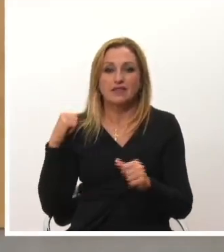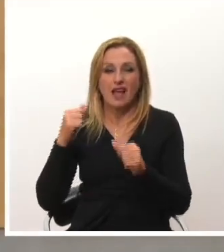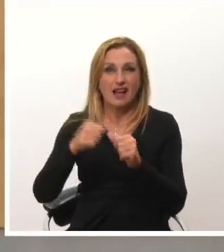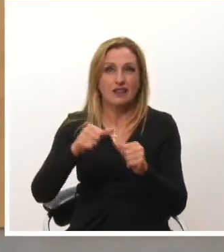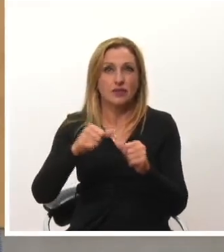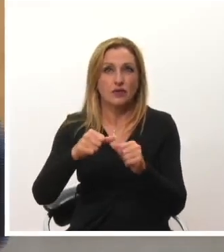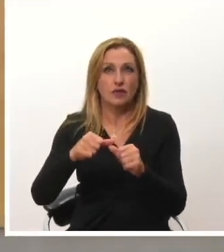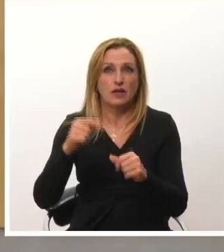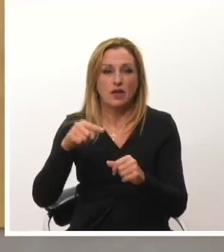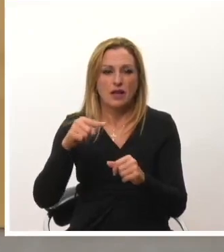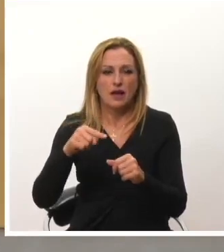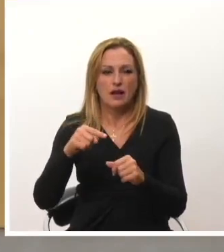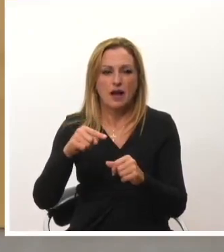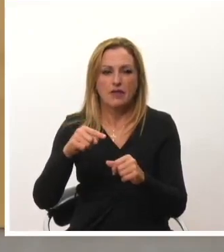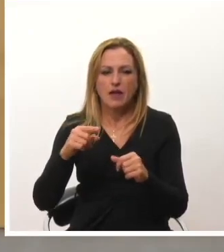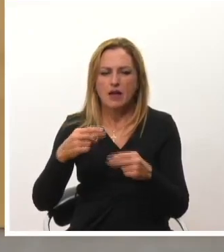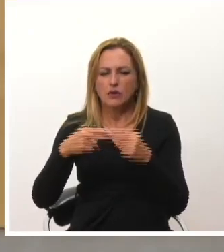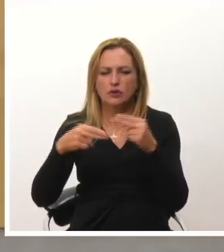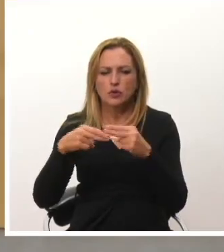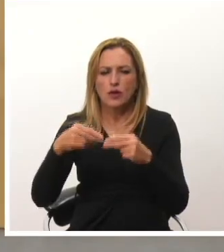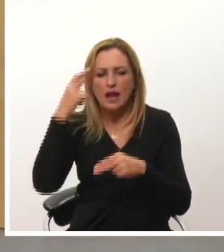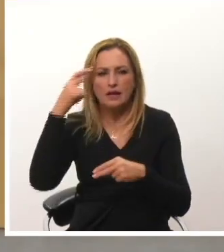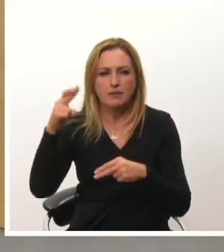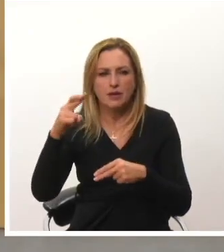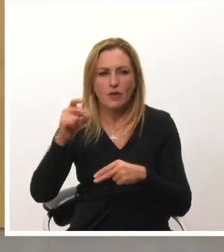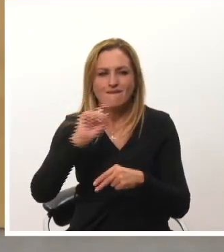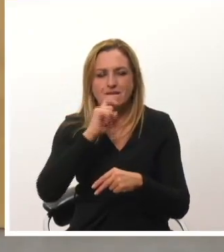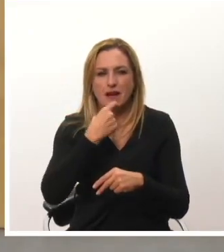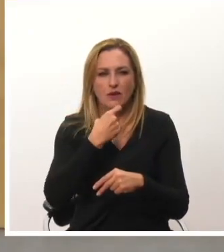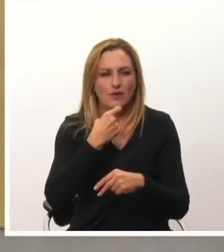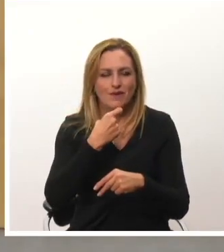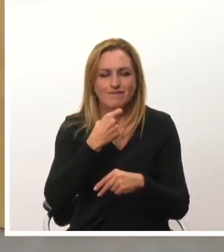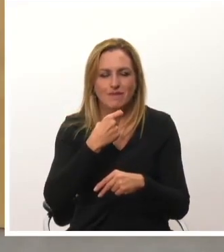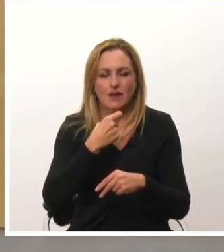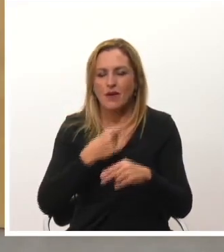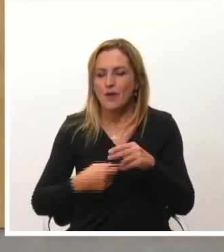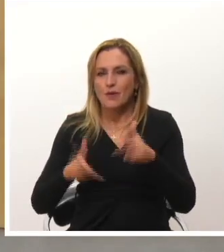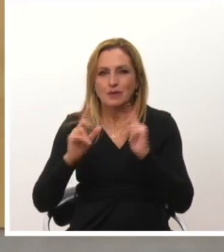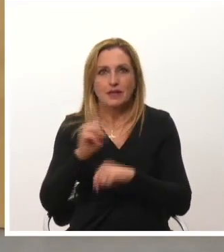basado en la convivencia al respeto se vaya por el Sumidero del odio eso no lo vamos a permitir